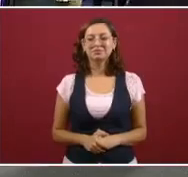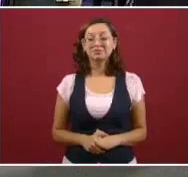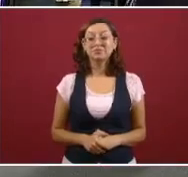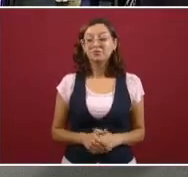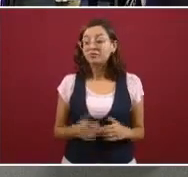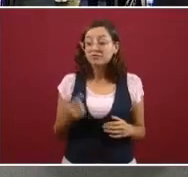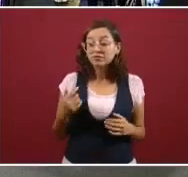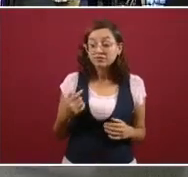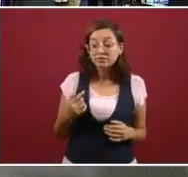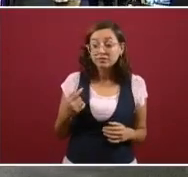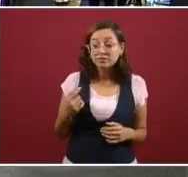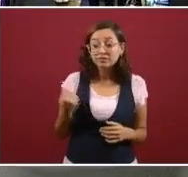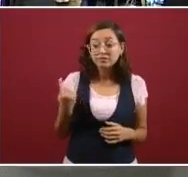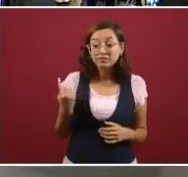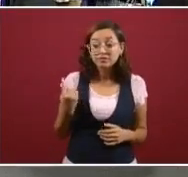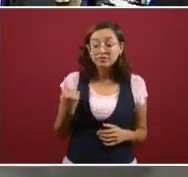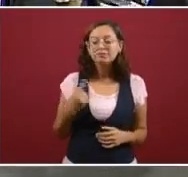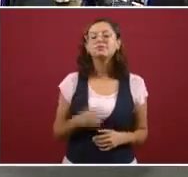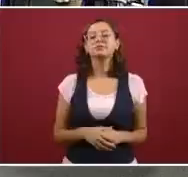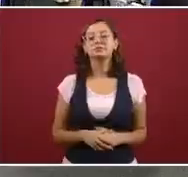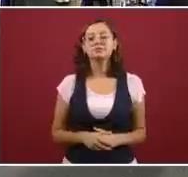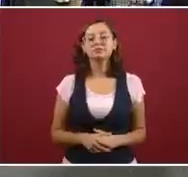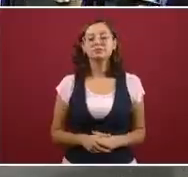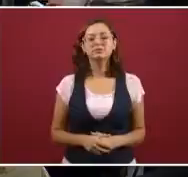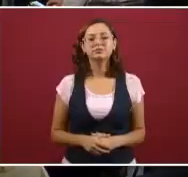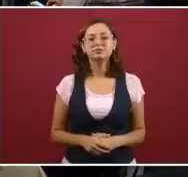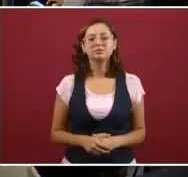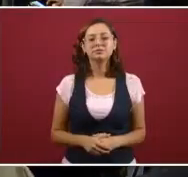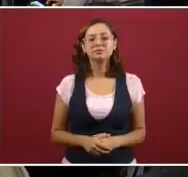¿Para? Sí.